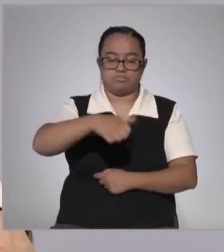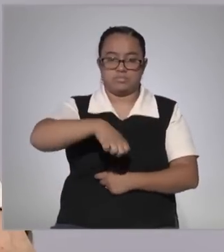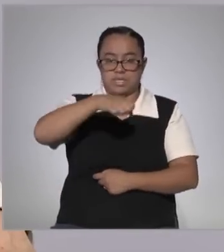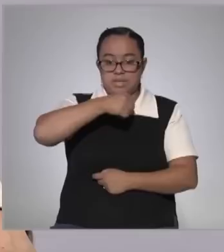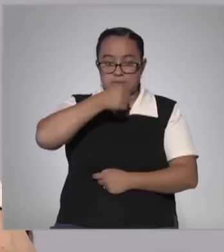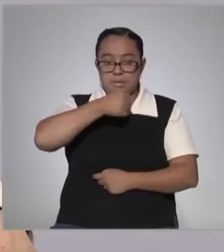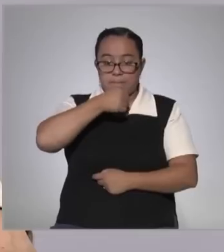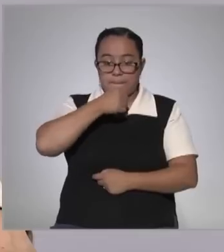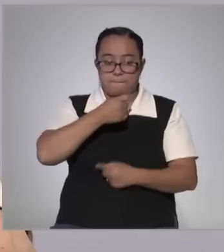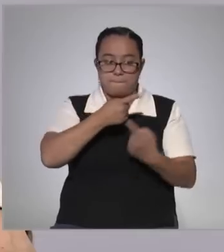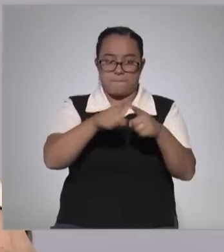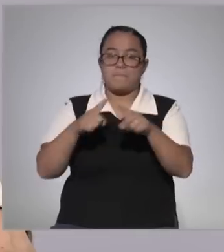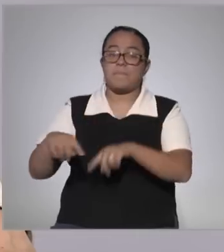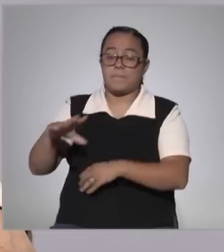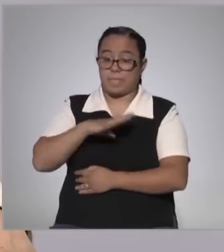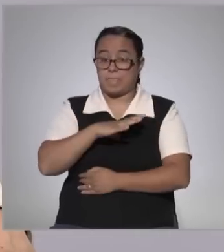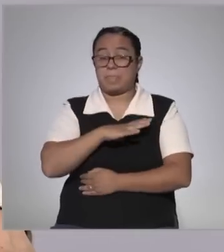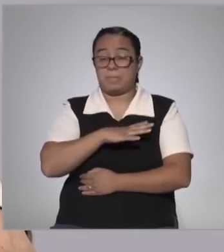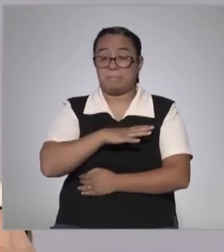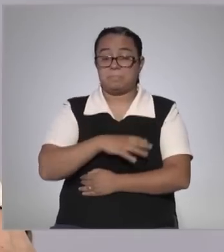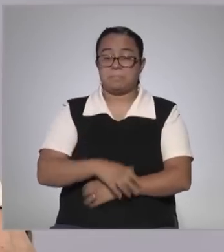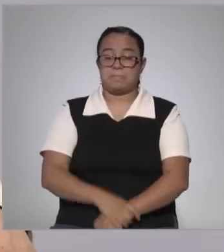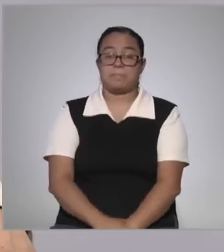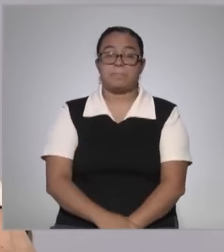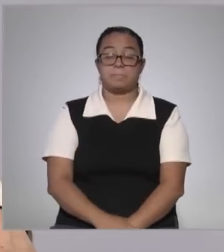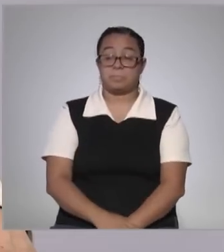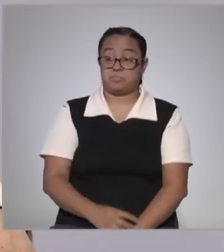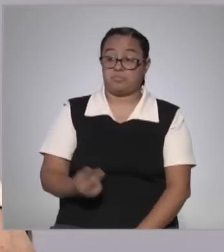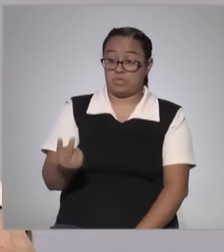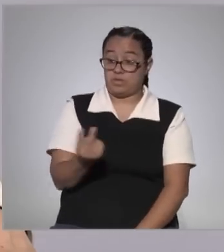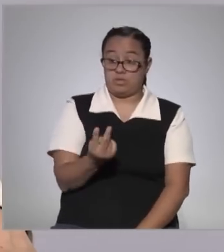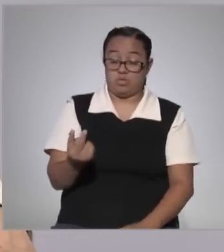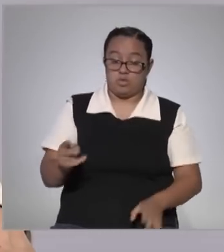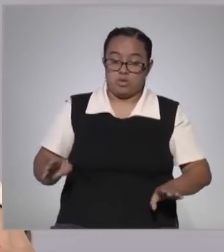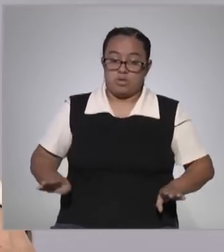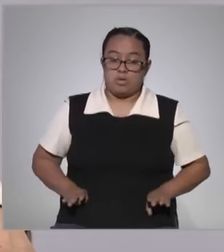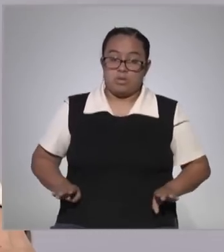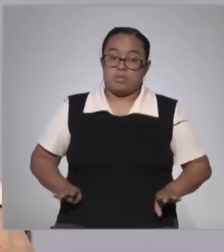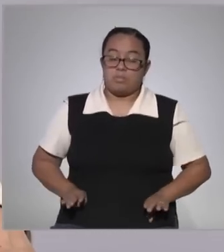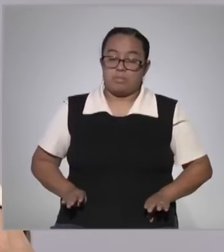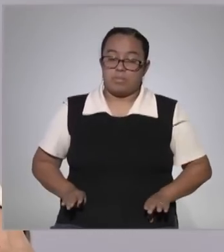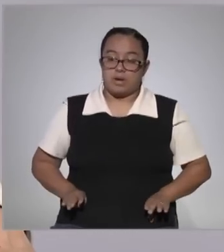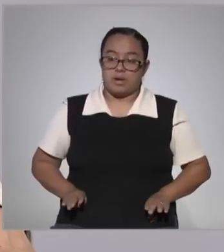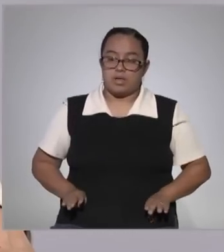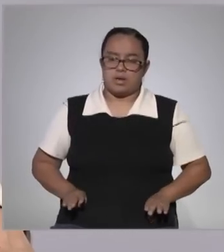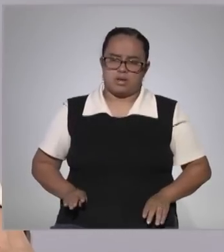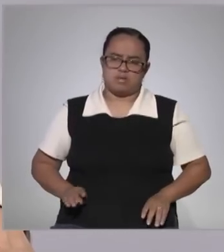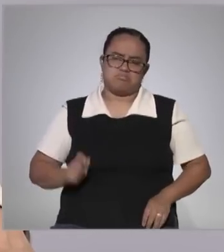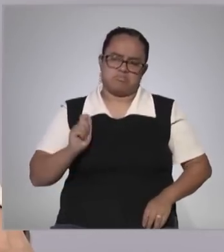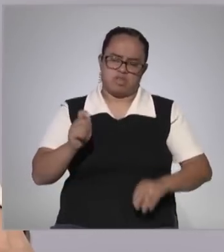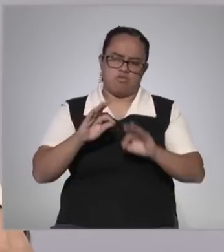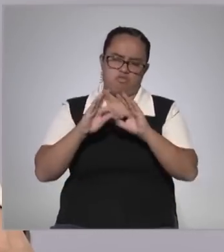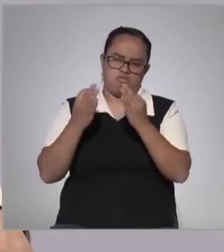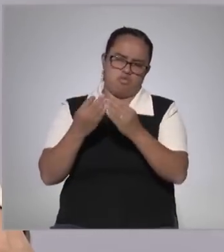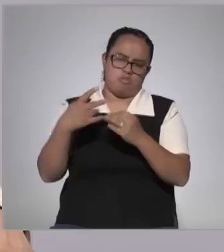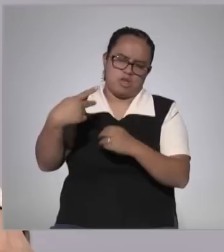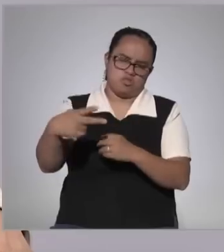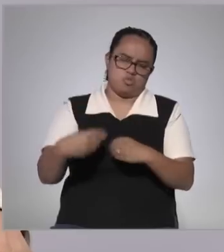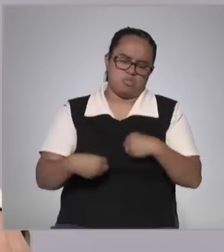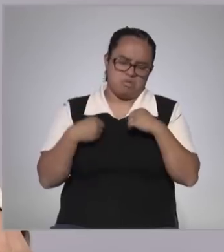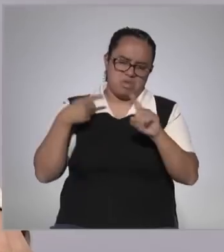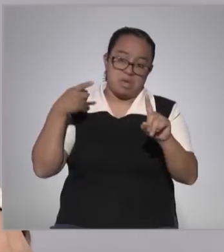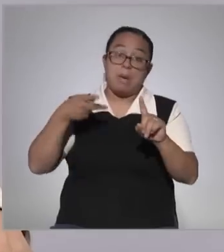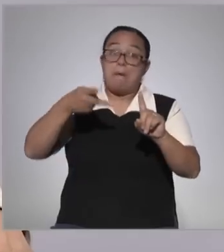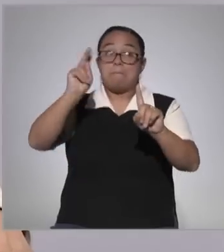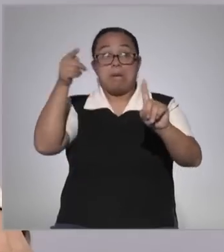mayores y que estando en pareja, bueno, es un modo de vivir, pero no es la meta. Y eso me parece